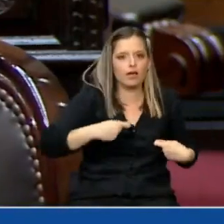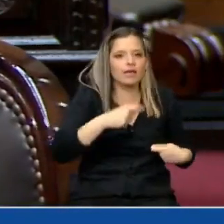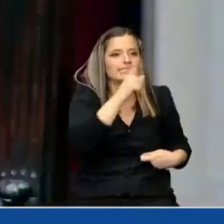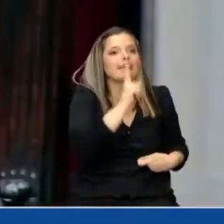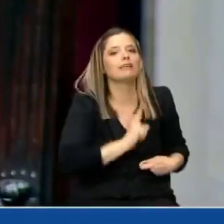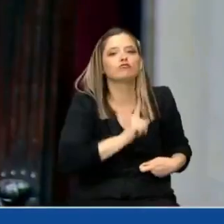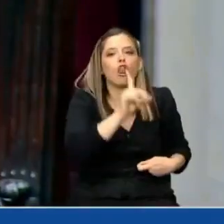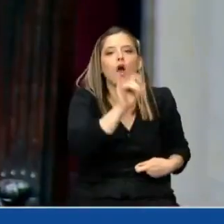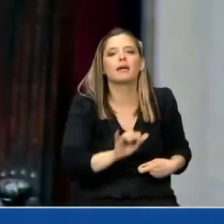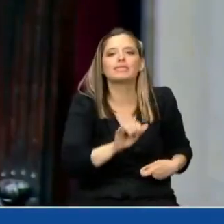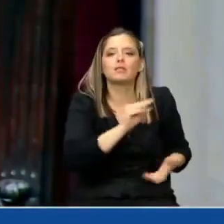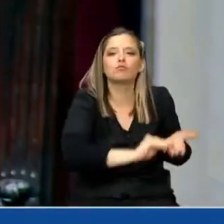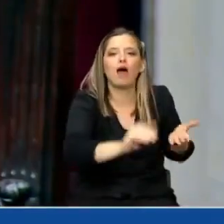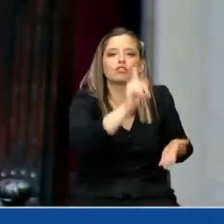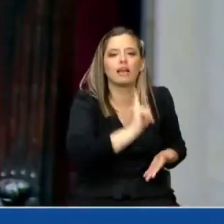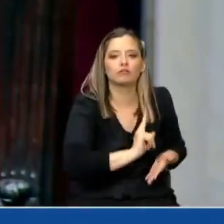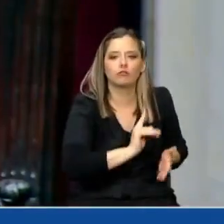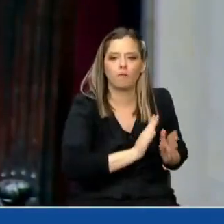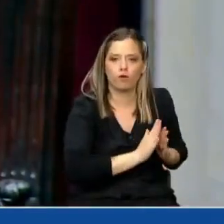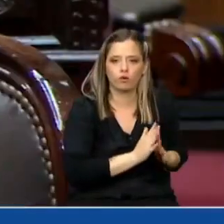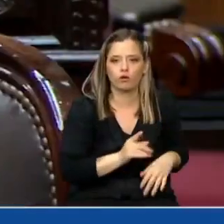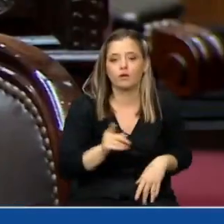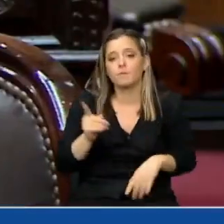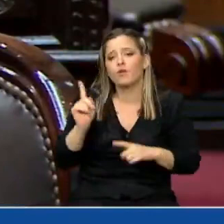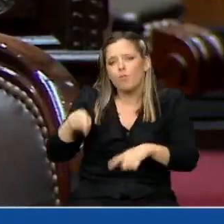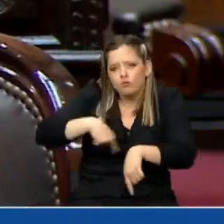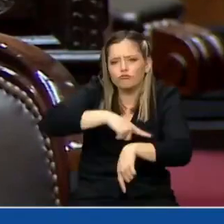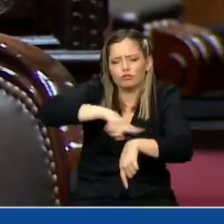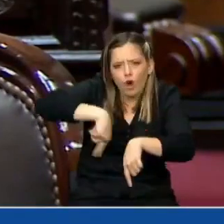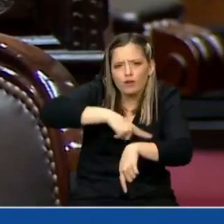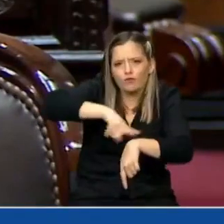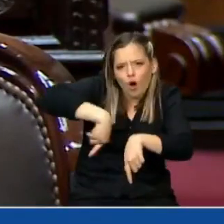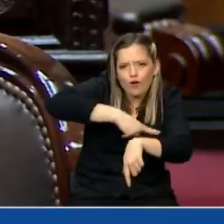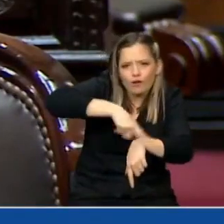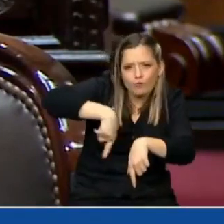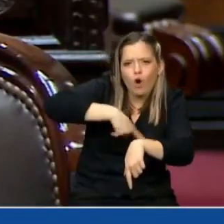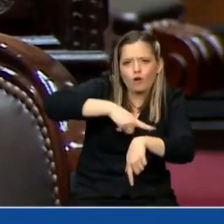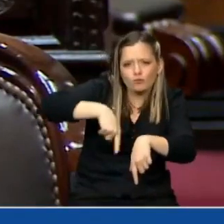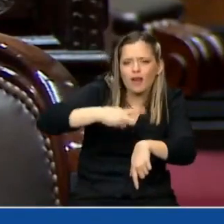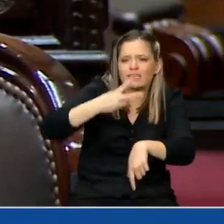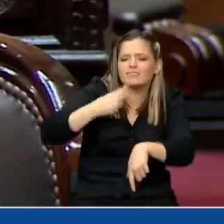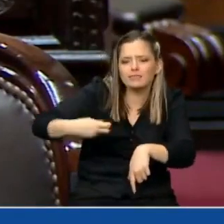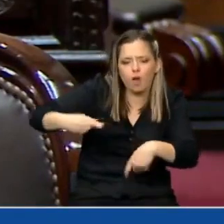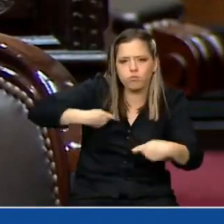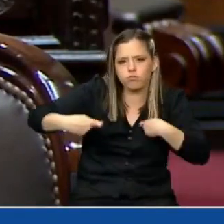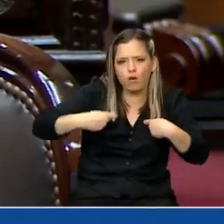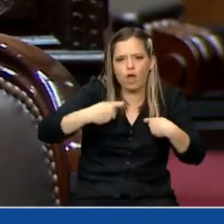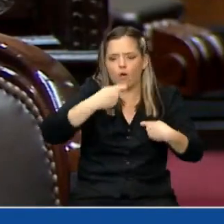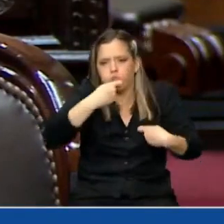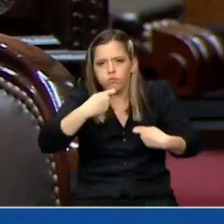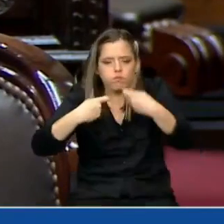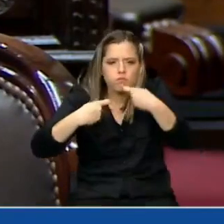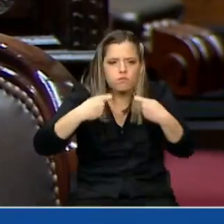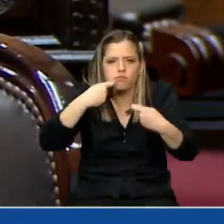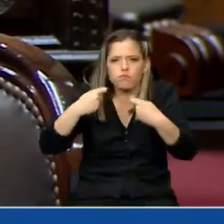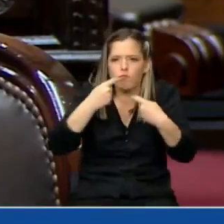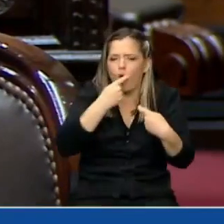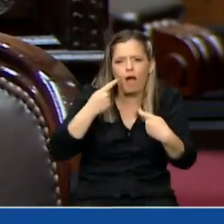diputado López, por favor. Horas y horas de picanas en la boca, en los dientes, en las